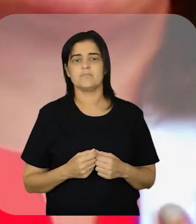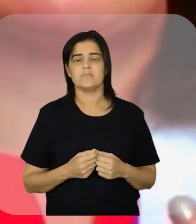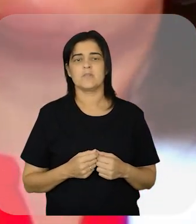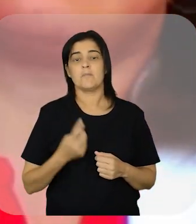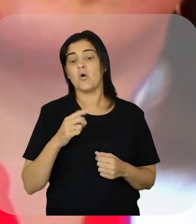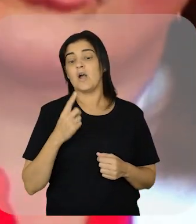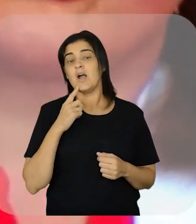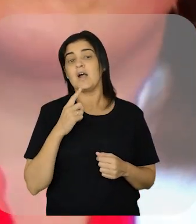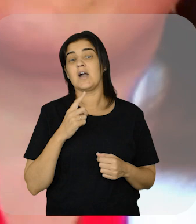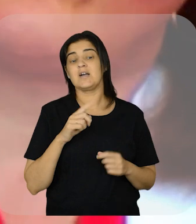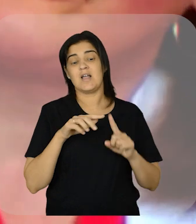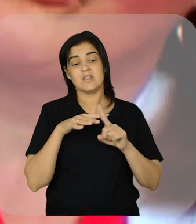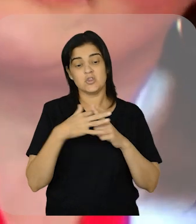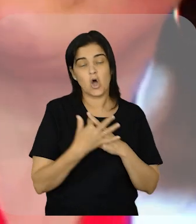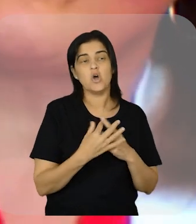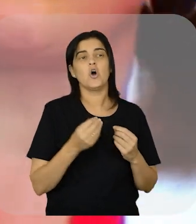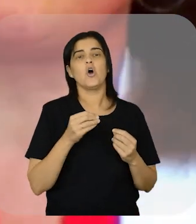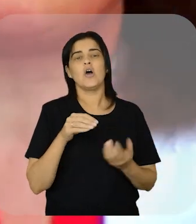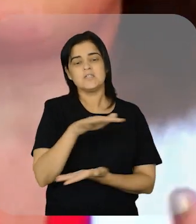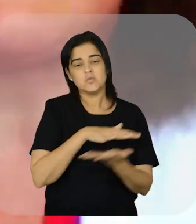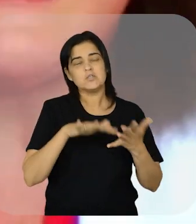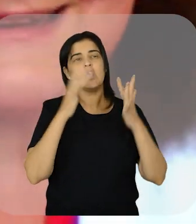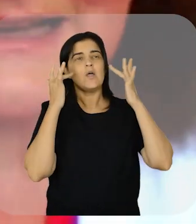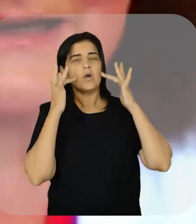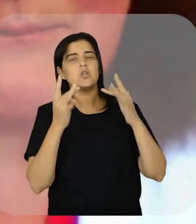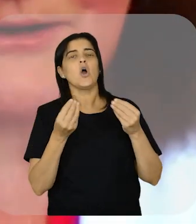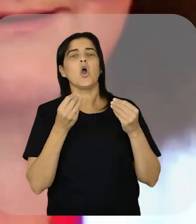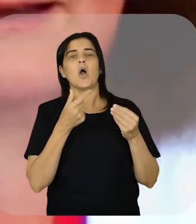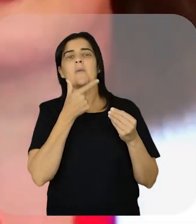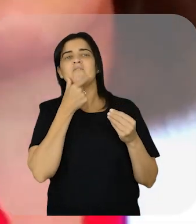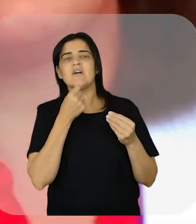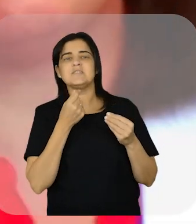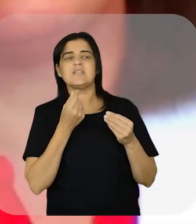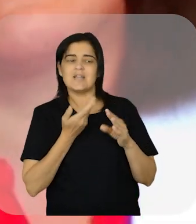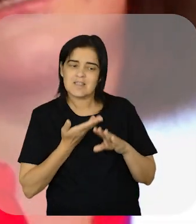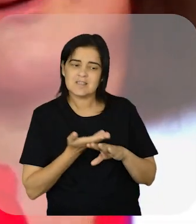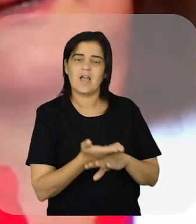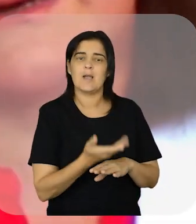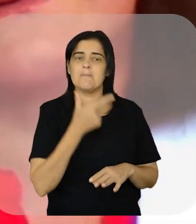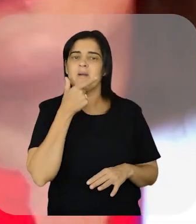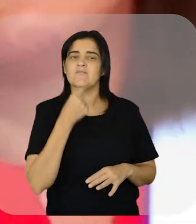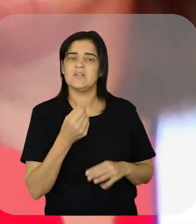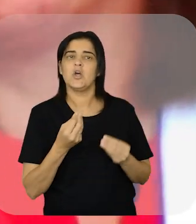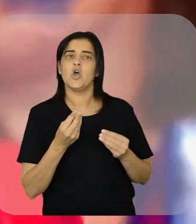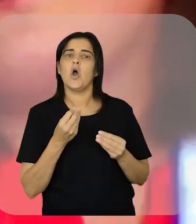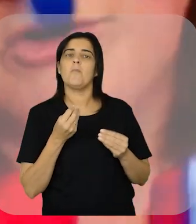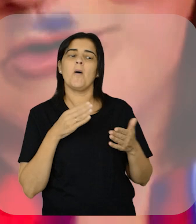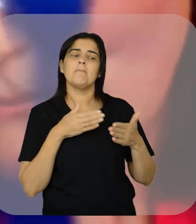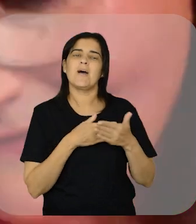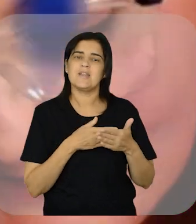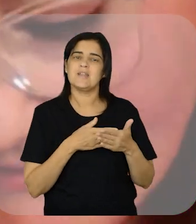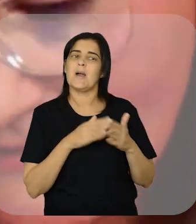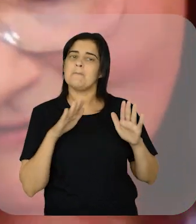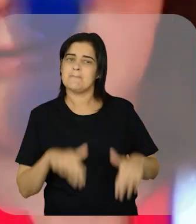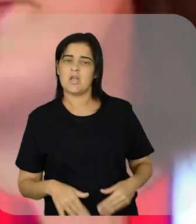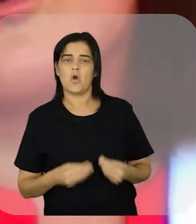desde el afuera, desde el entorno, desde el contexto educativo, ¿cómo facilitar el aprendizaje? ¿Cómo minimizar las barreras? Por